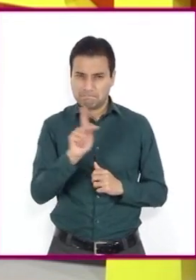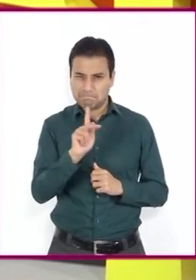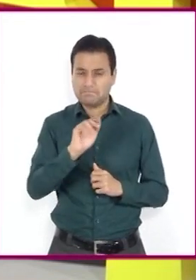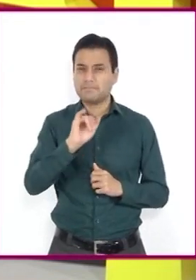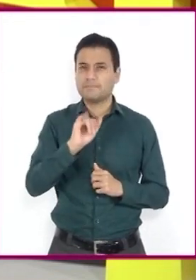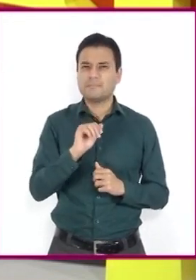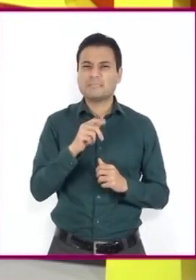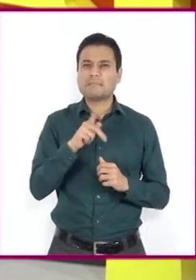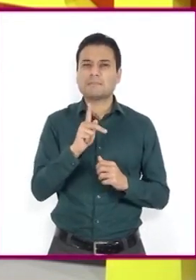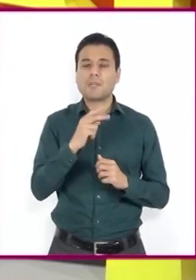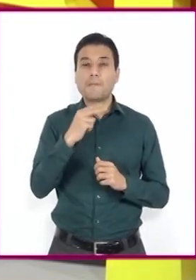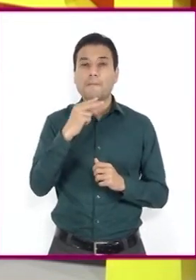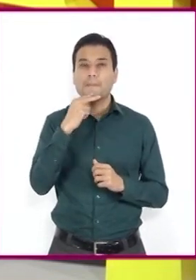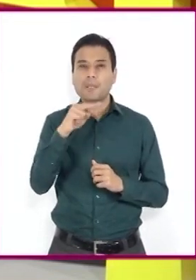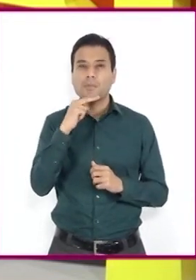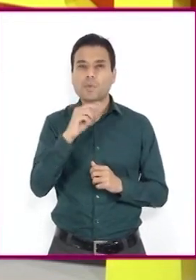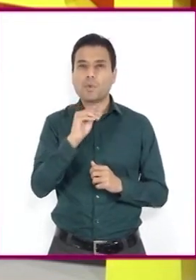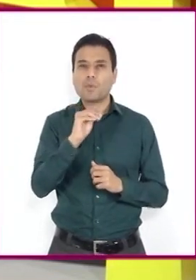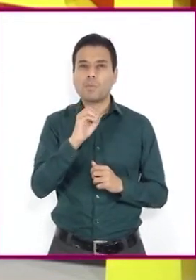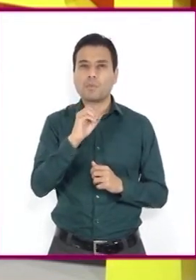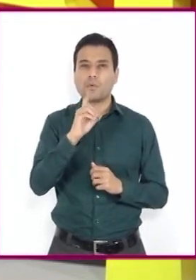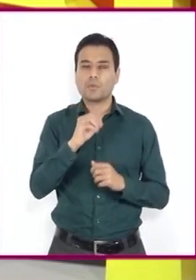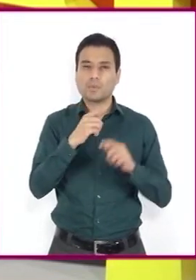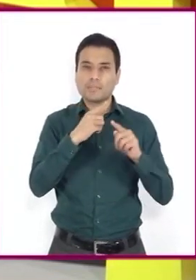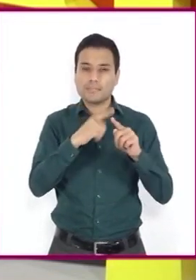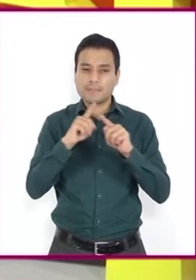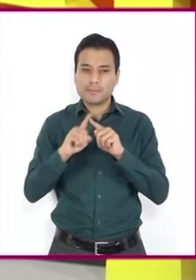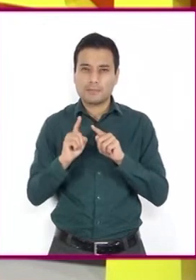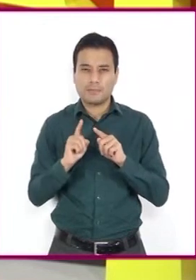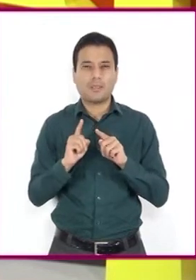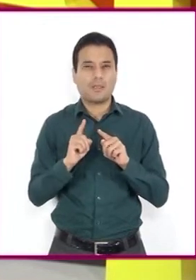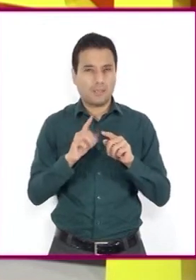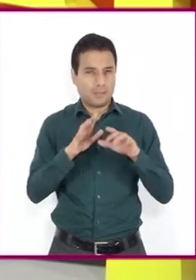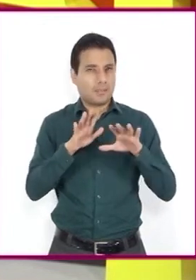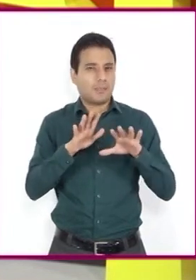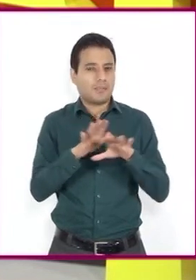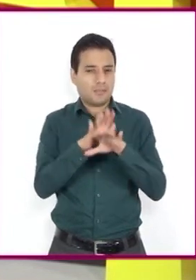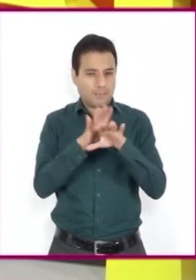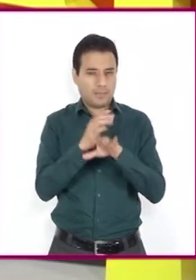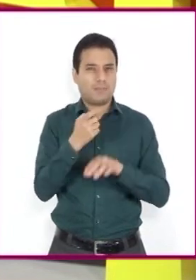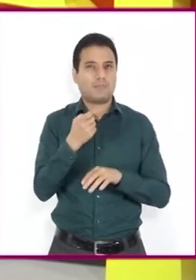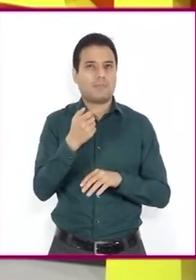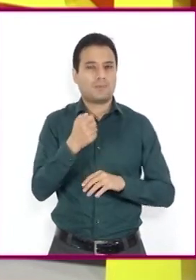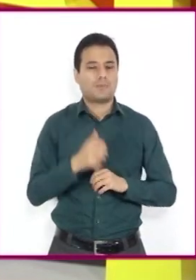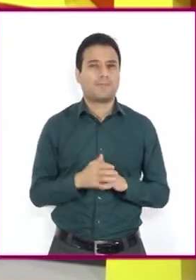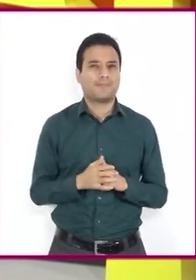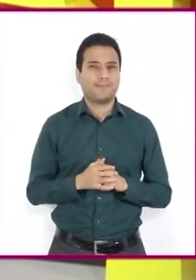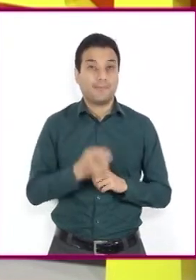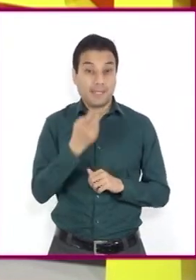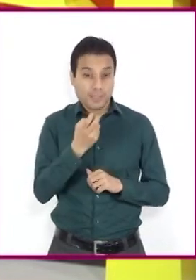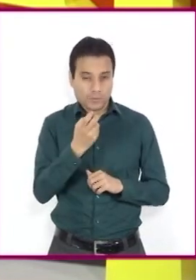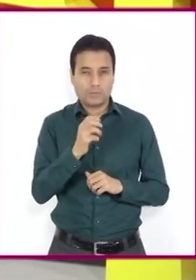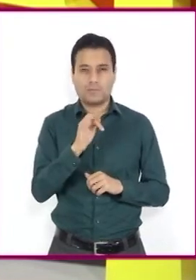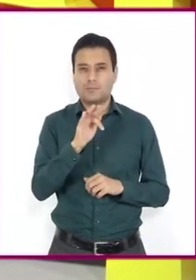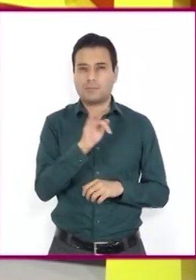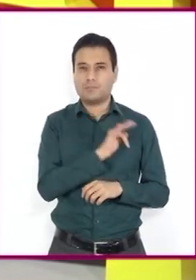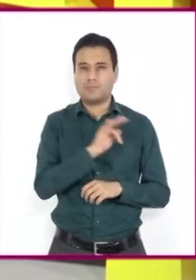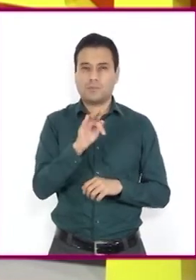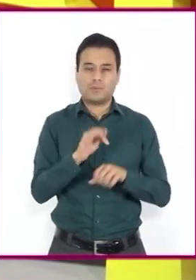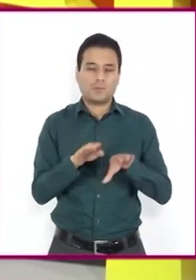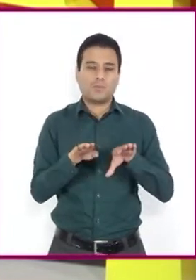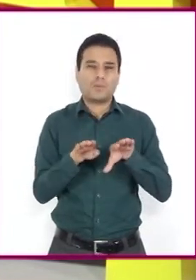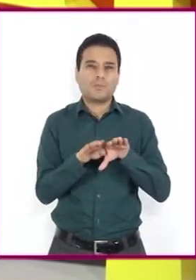embargo, el uso de los distintos modos verbales provoca ciertos ajustes en la redacción, y esos cambios permiten matizar la forma en la